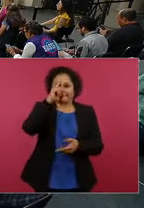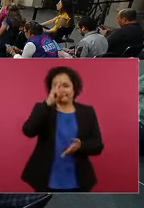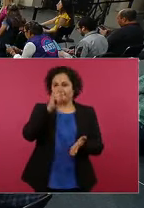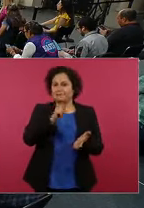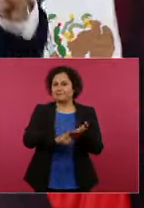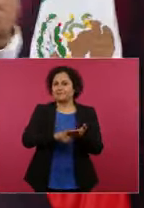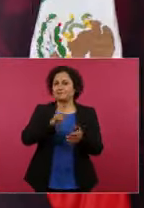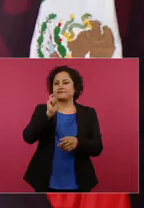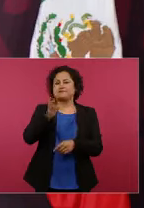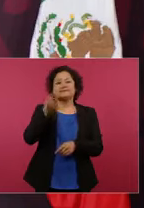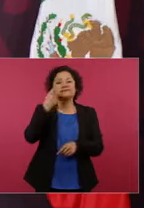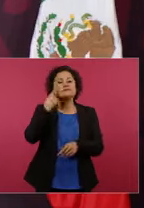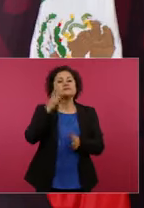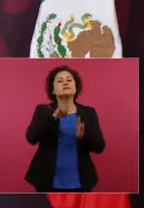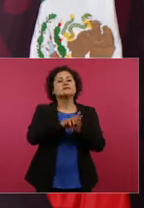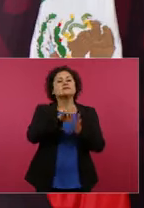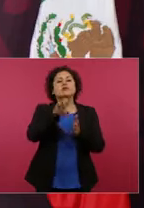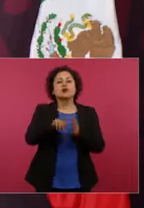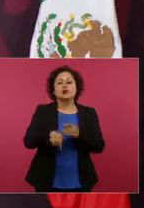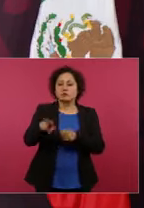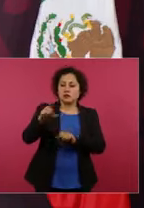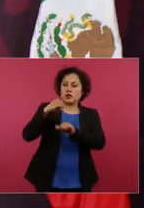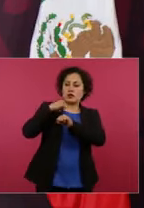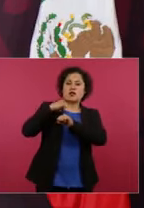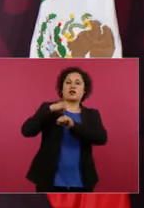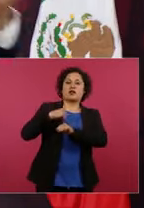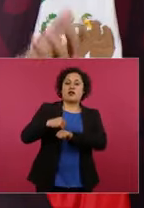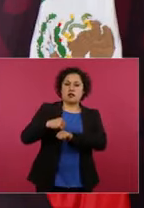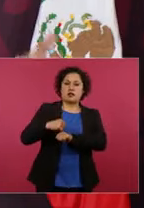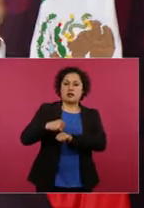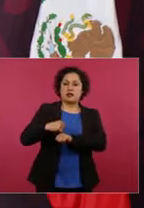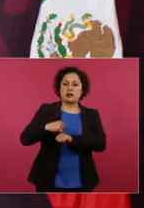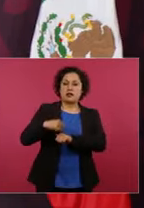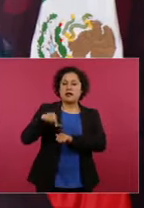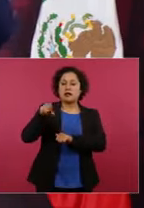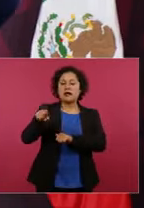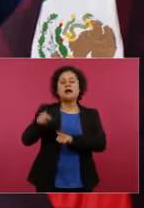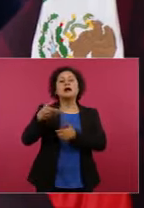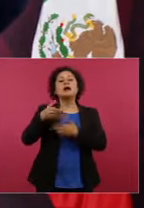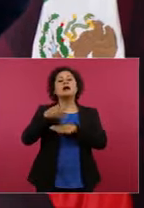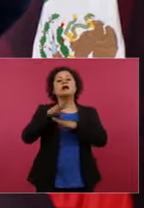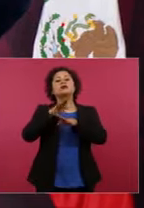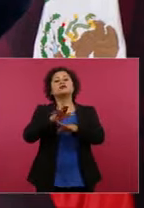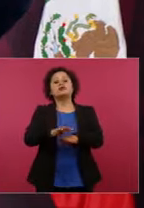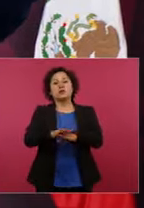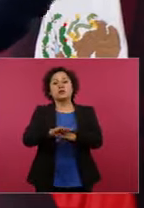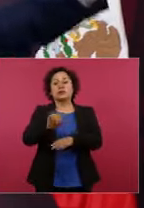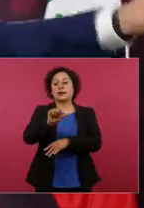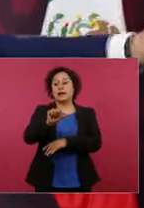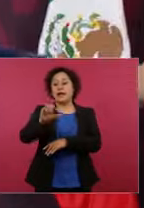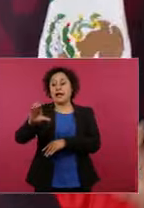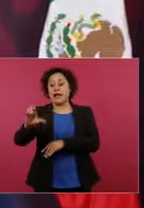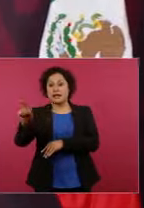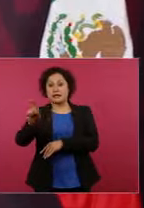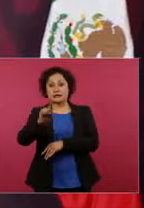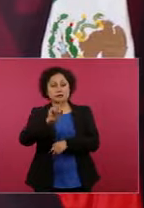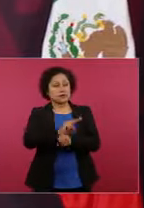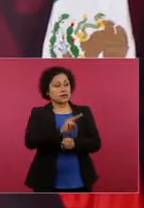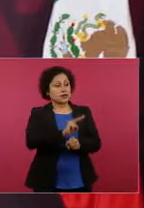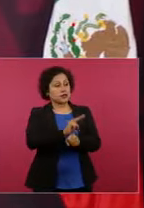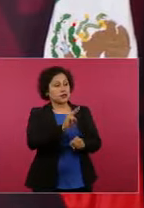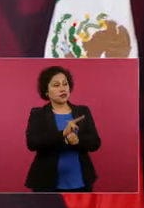que quien se hace cargo del combate a la corrupción por parte de la sociedad civil, entre comillas,